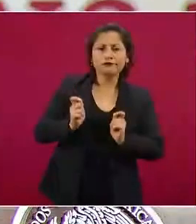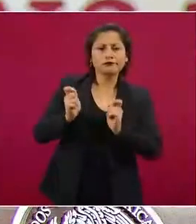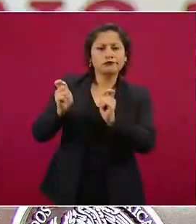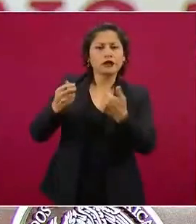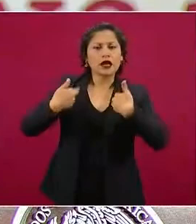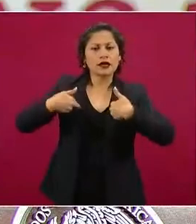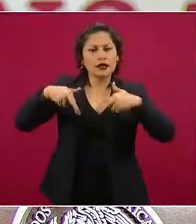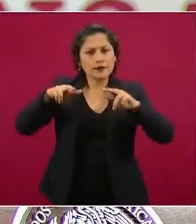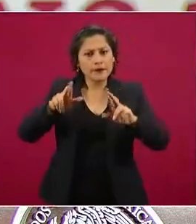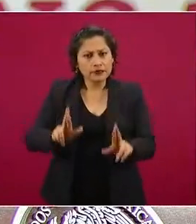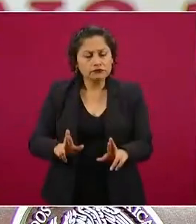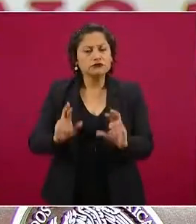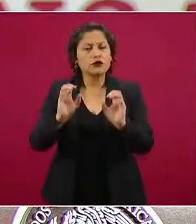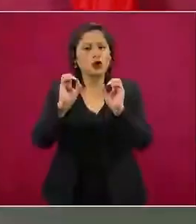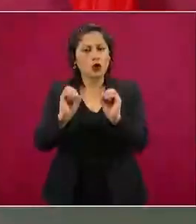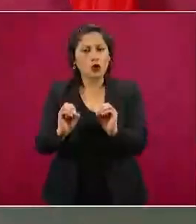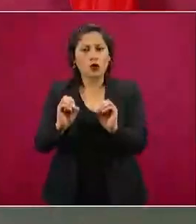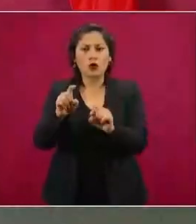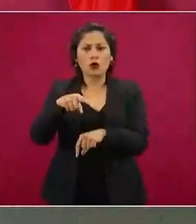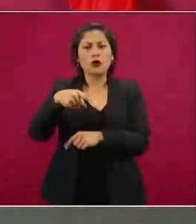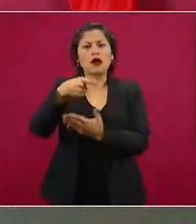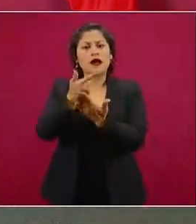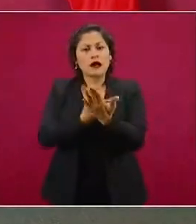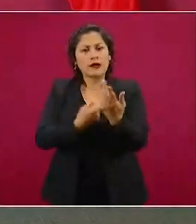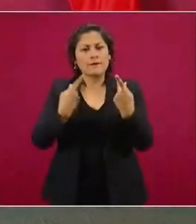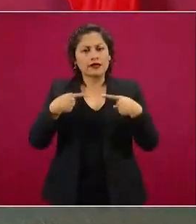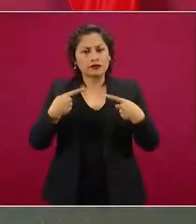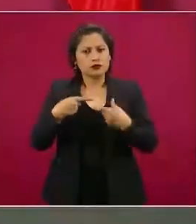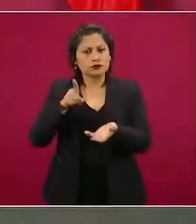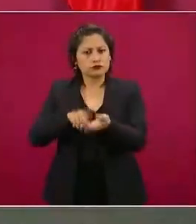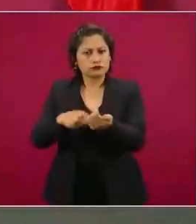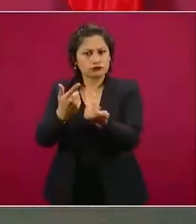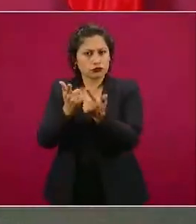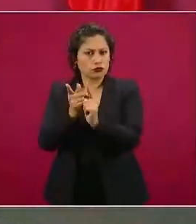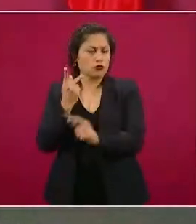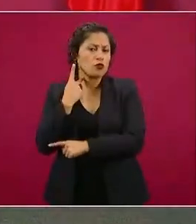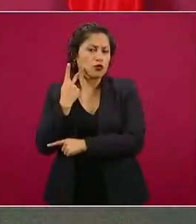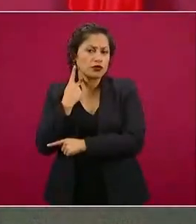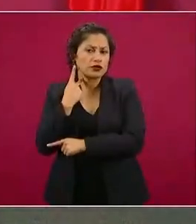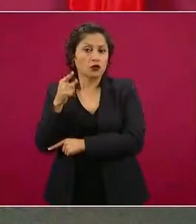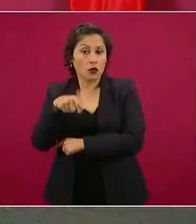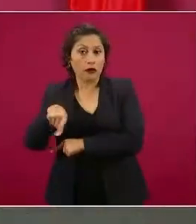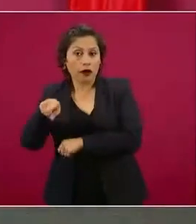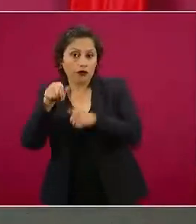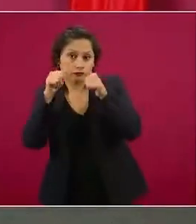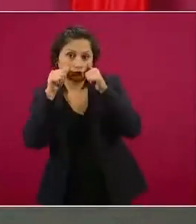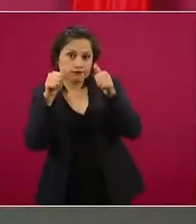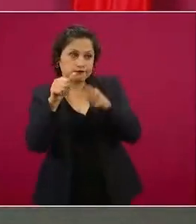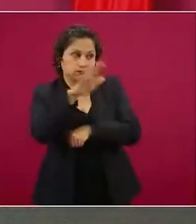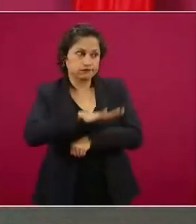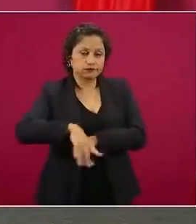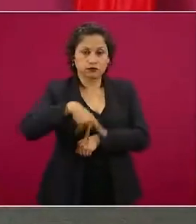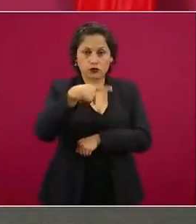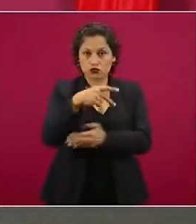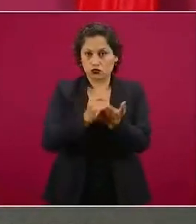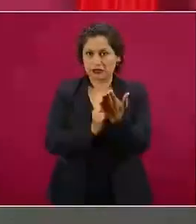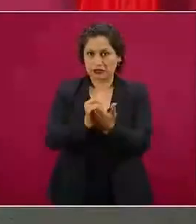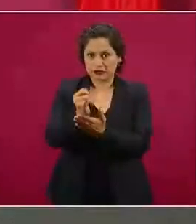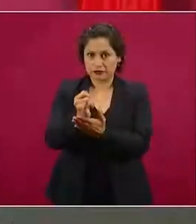a simpatizantes en los partidos. No debe de ser asunto de cúpulas.